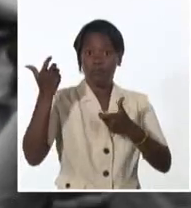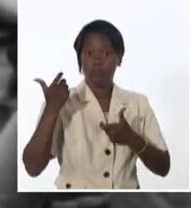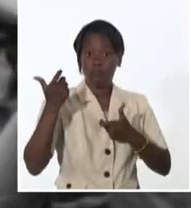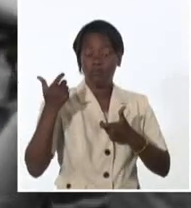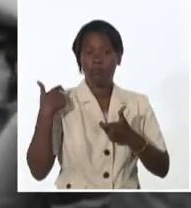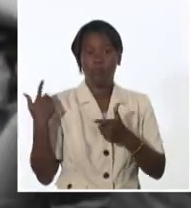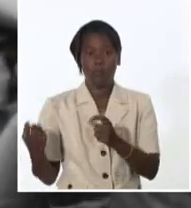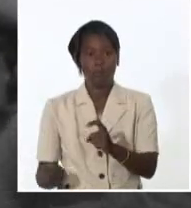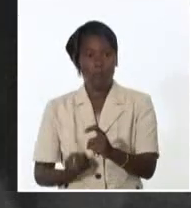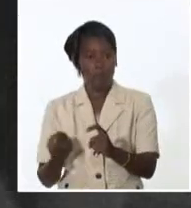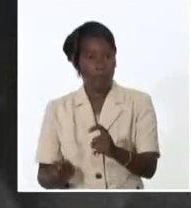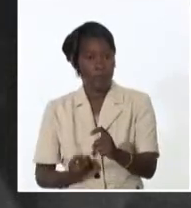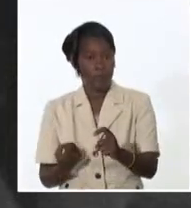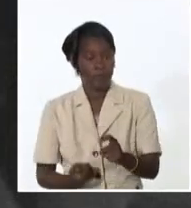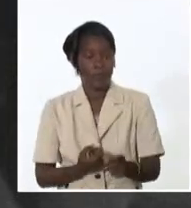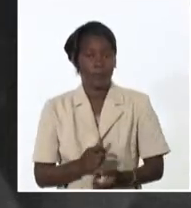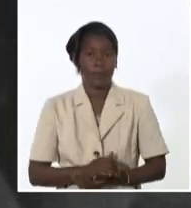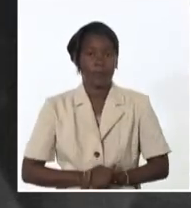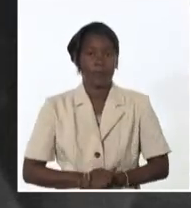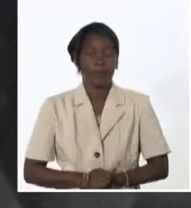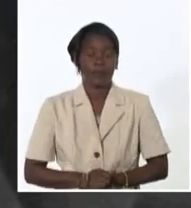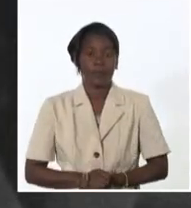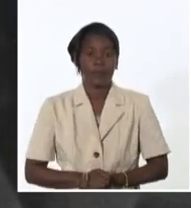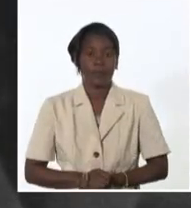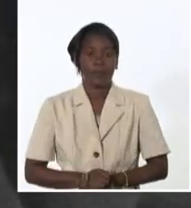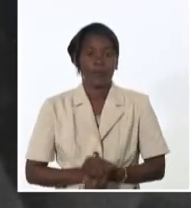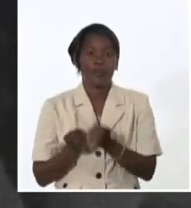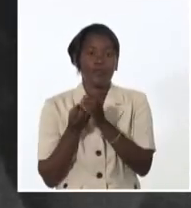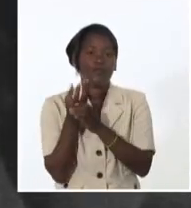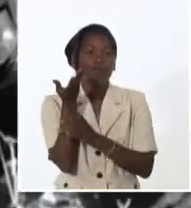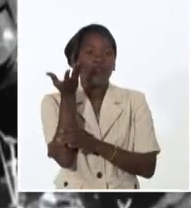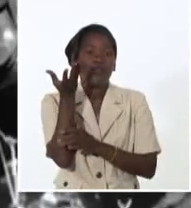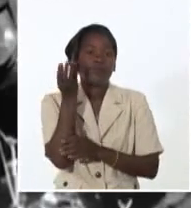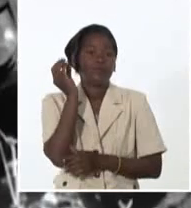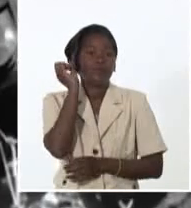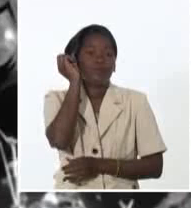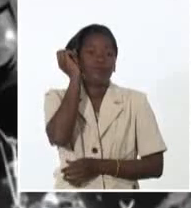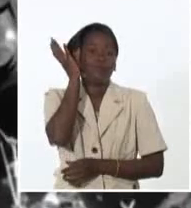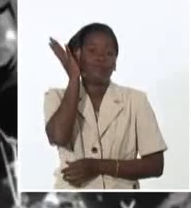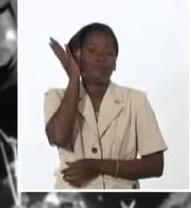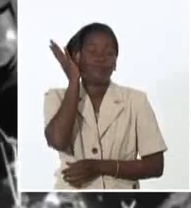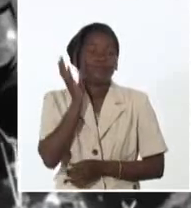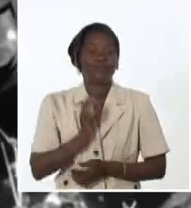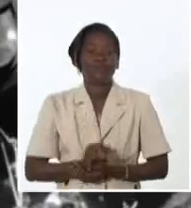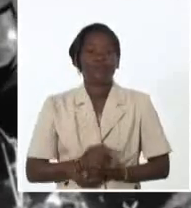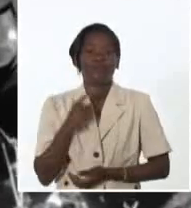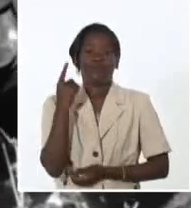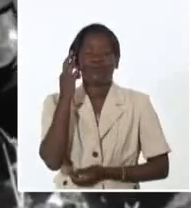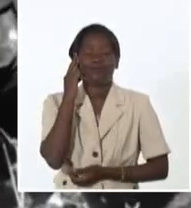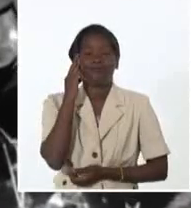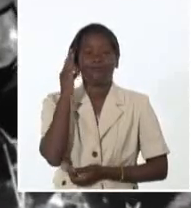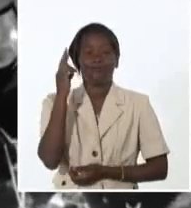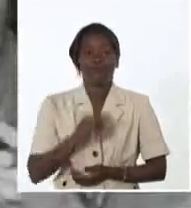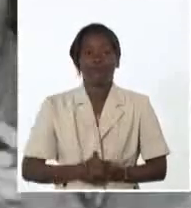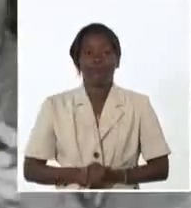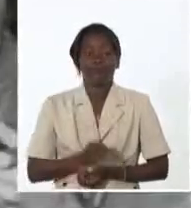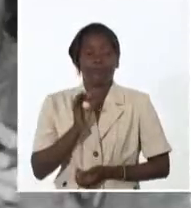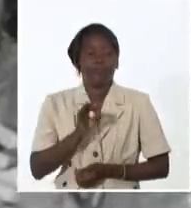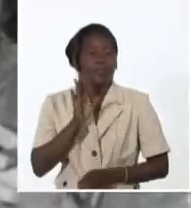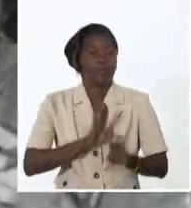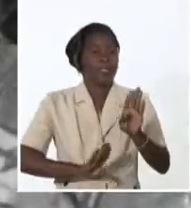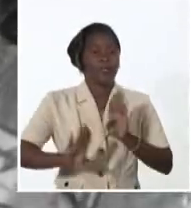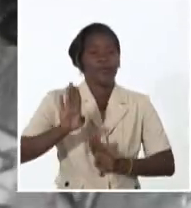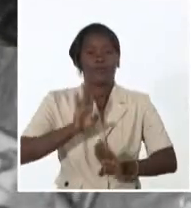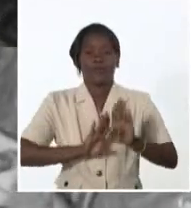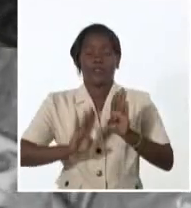dibujante del camino que siguieron sus pies. Ha sido su obra la espada que cada día se alza en defensa de la mujer,